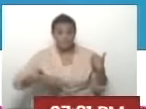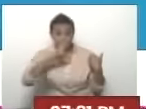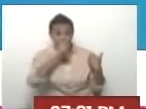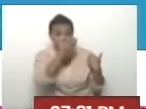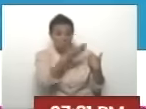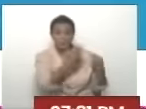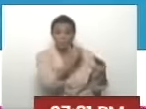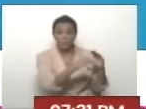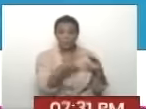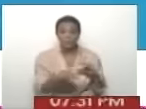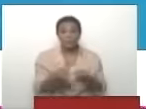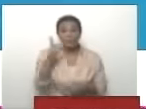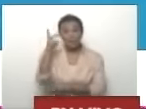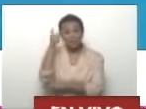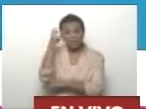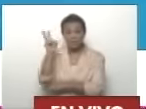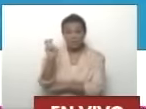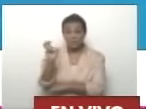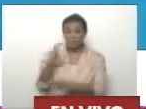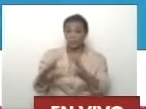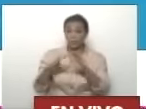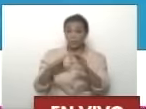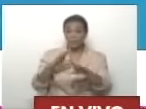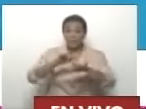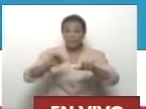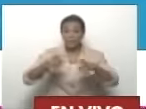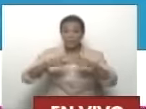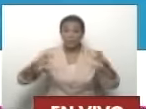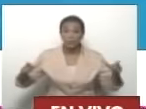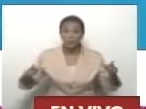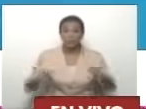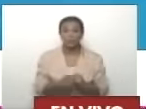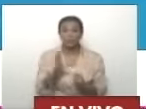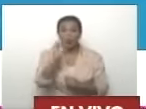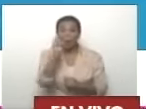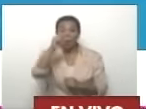El viernes conversé con el secretario general de la ONU,